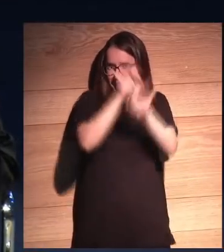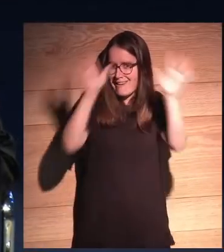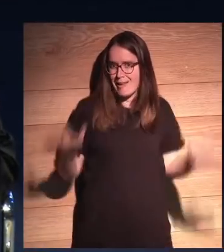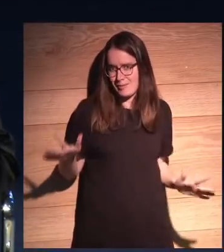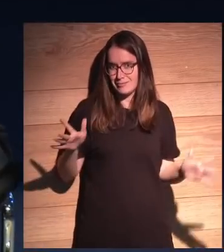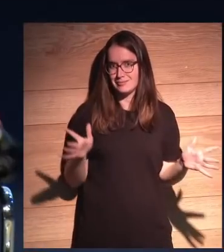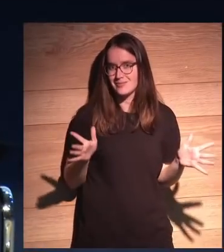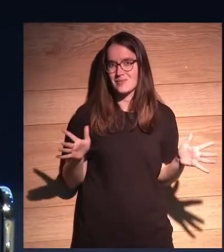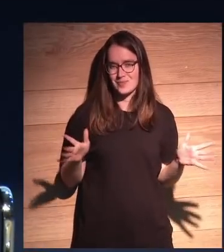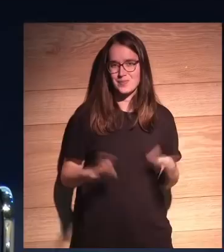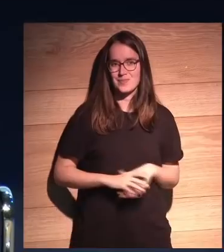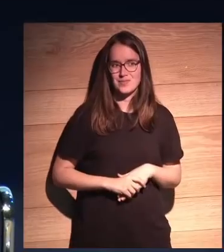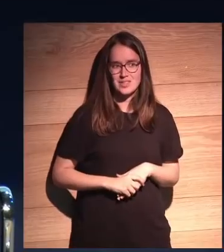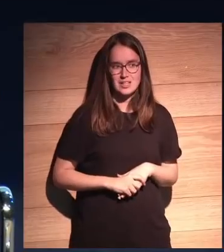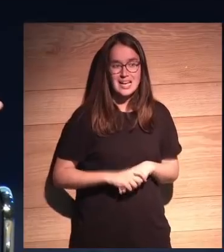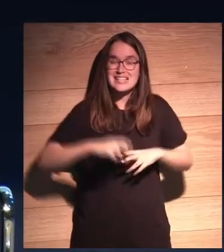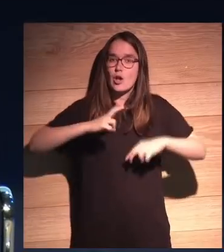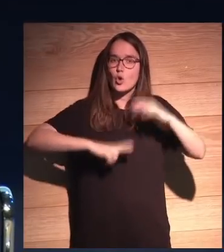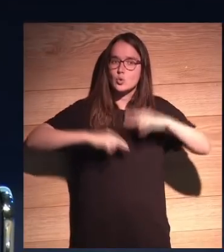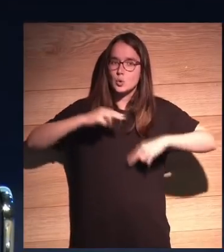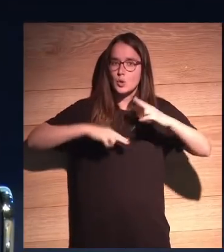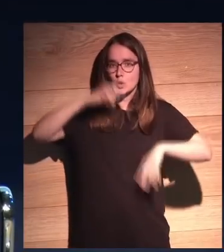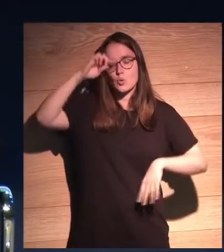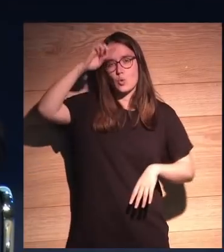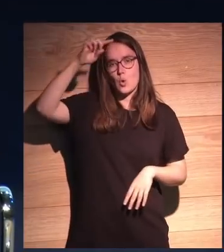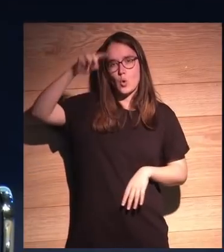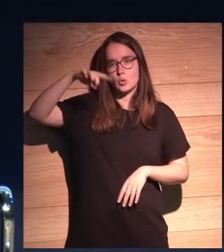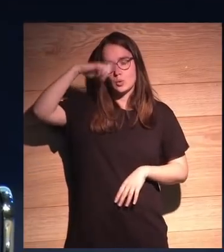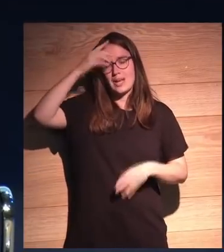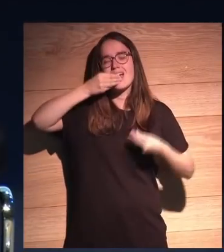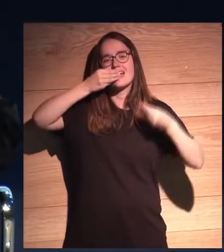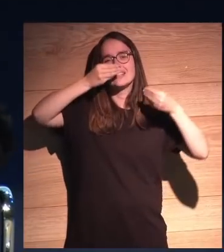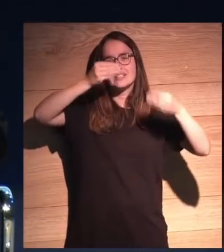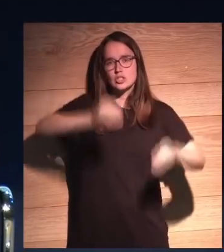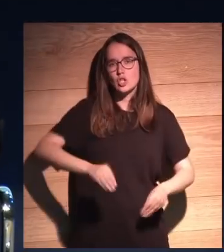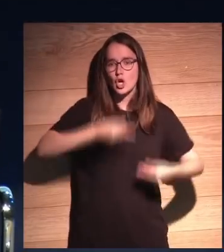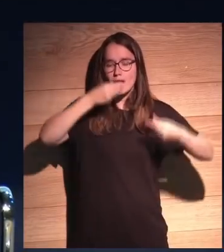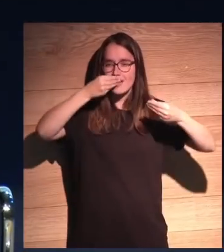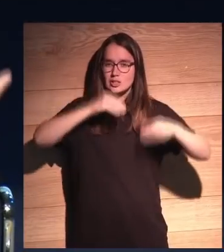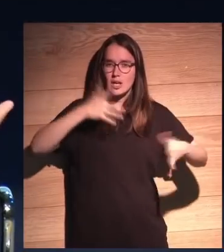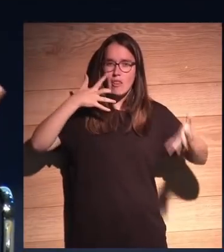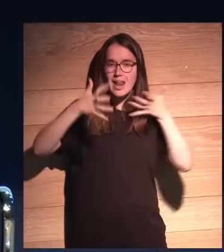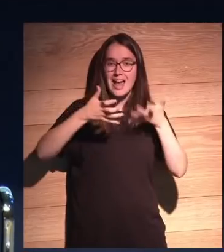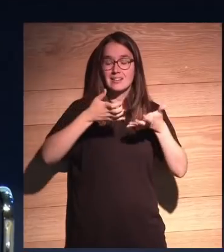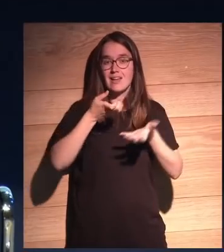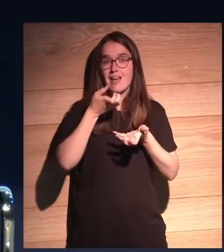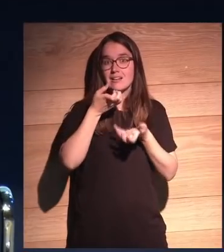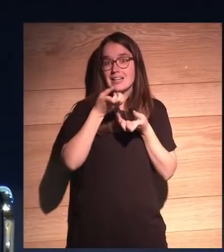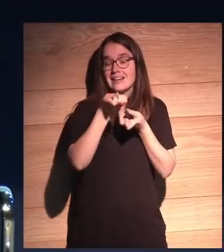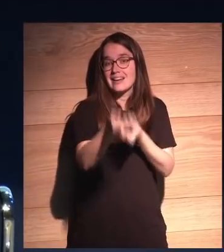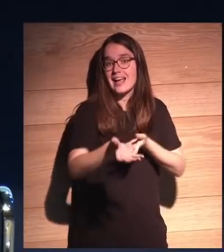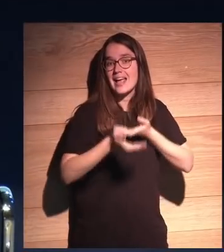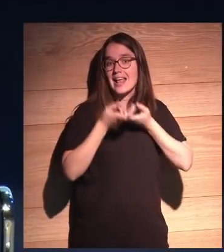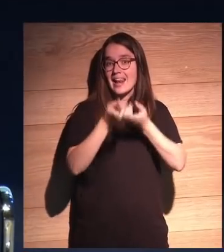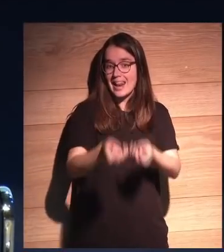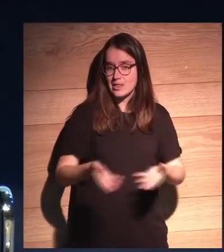realidad. Esa construcción cultural que es la historia, que es la historiografía, que es el relato, ¿no?,